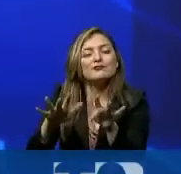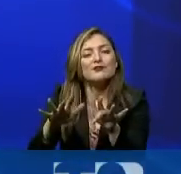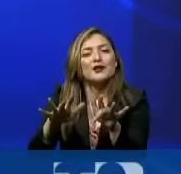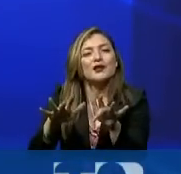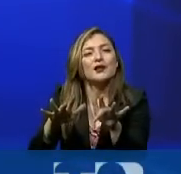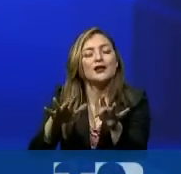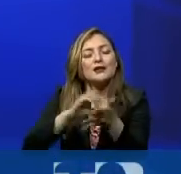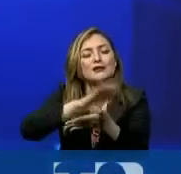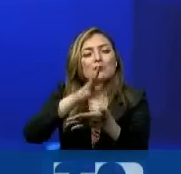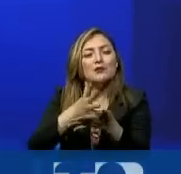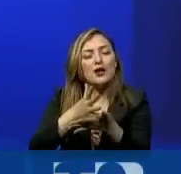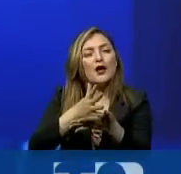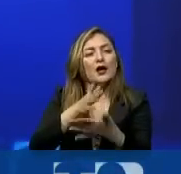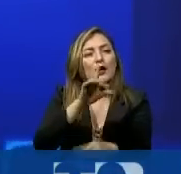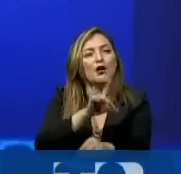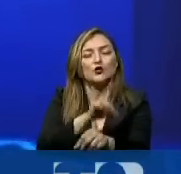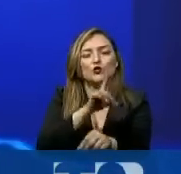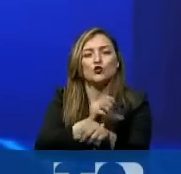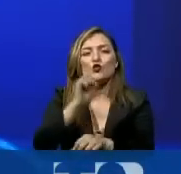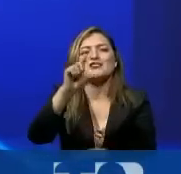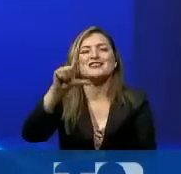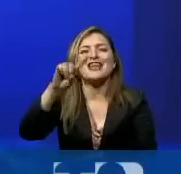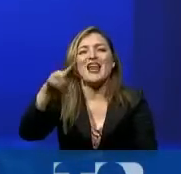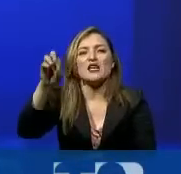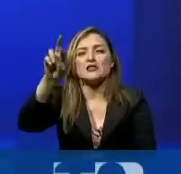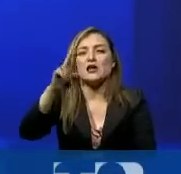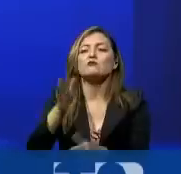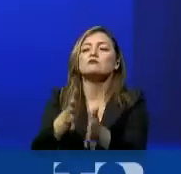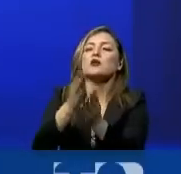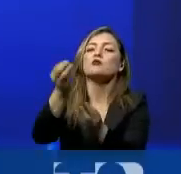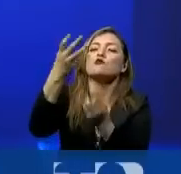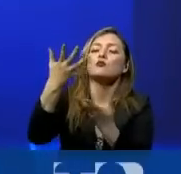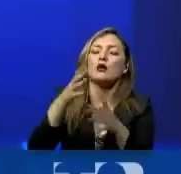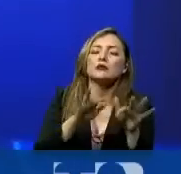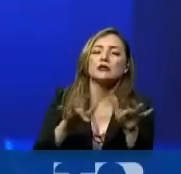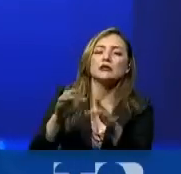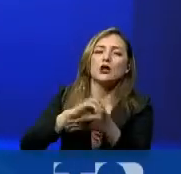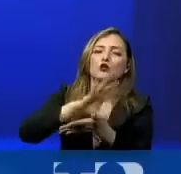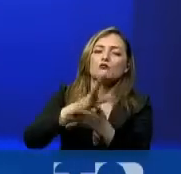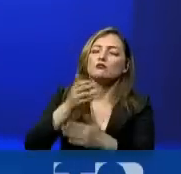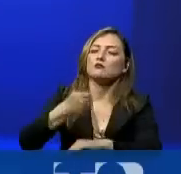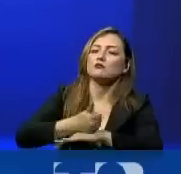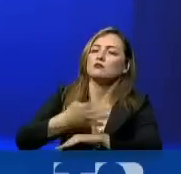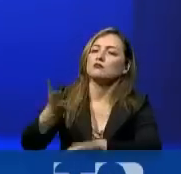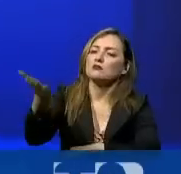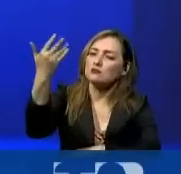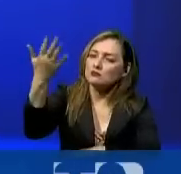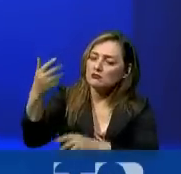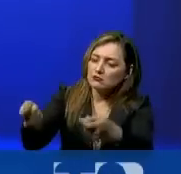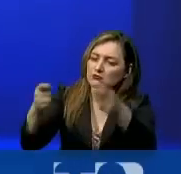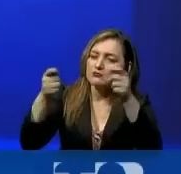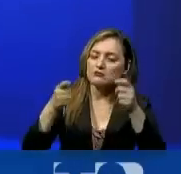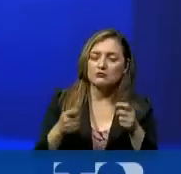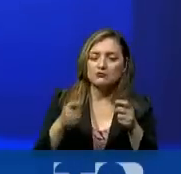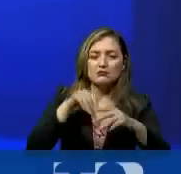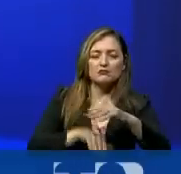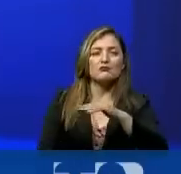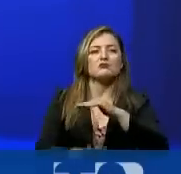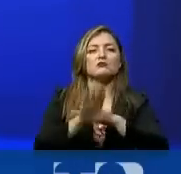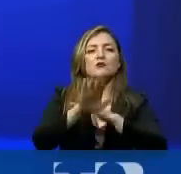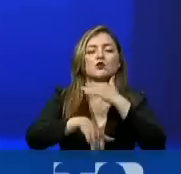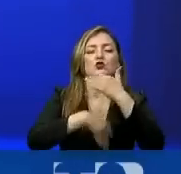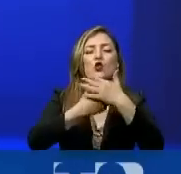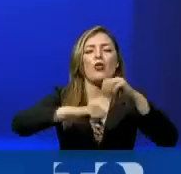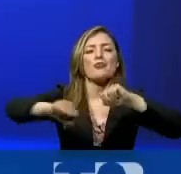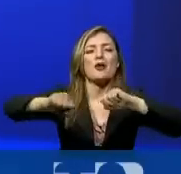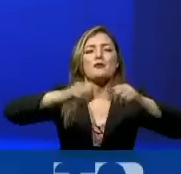de la Asamblea Nacional, al doctor Álvaro Salazar, y que también es secretario en el CAL, de que me dé el orden de ingreso